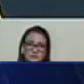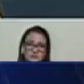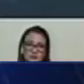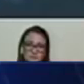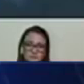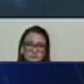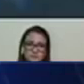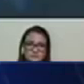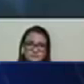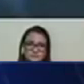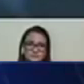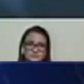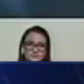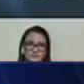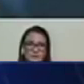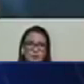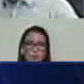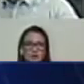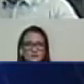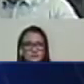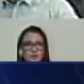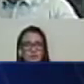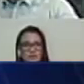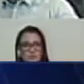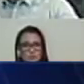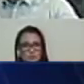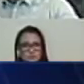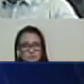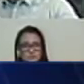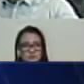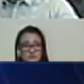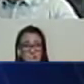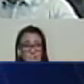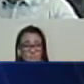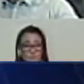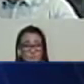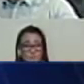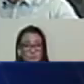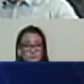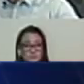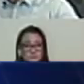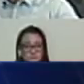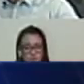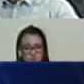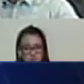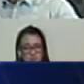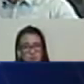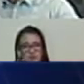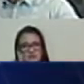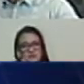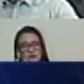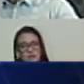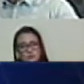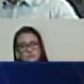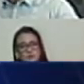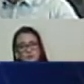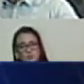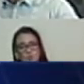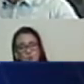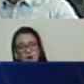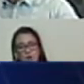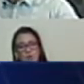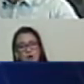Estos son los puntos amarillos que el jefe de campaña de Capriles Radonqui y Henry Falcón instaló en el año 2013.